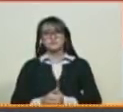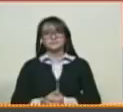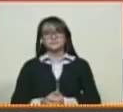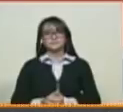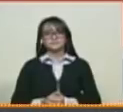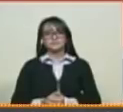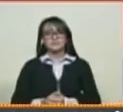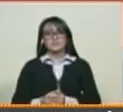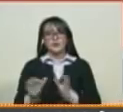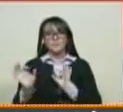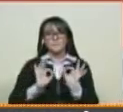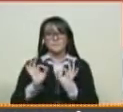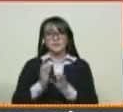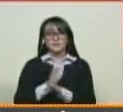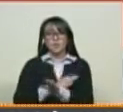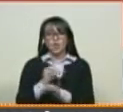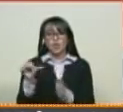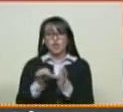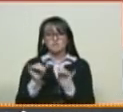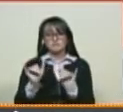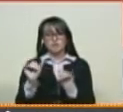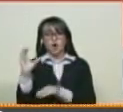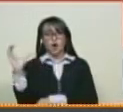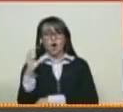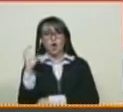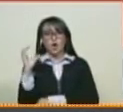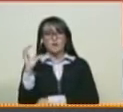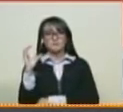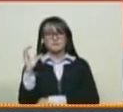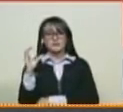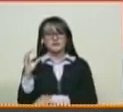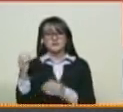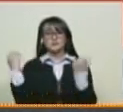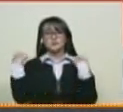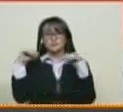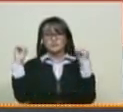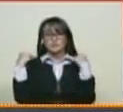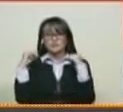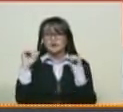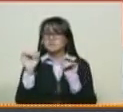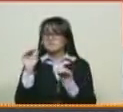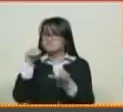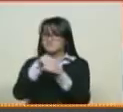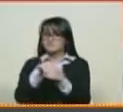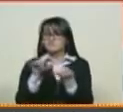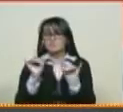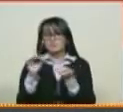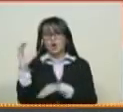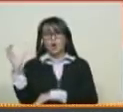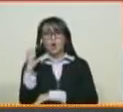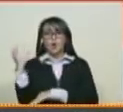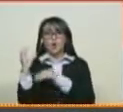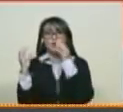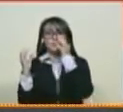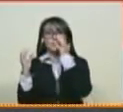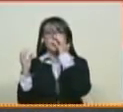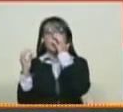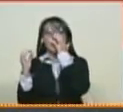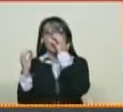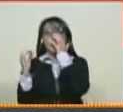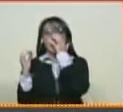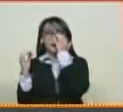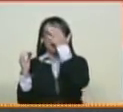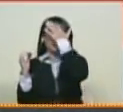se hicieron en Colombia, que los entrenamientos se hicieron en Colombia. Incluso tenemos las trazas electrónicas de los vuelos